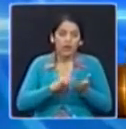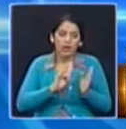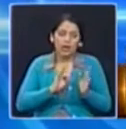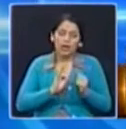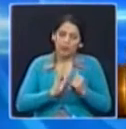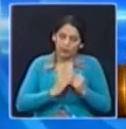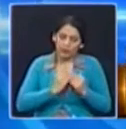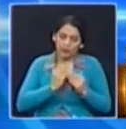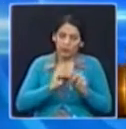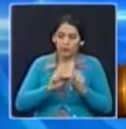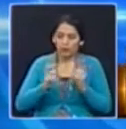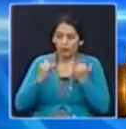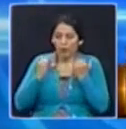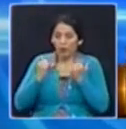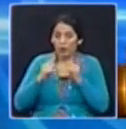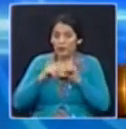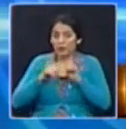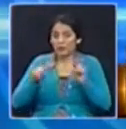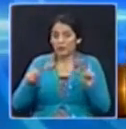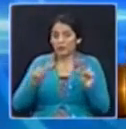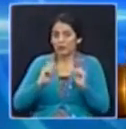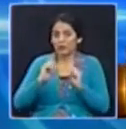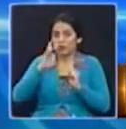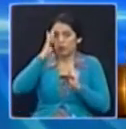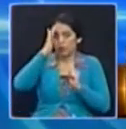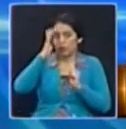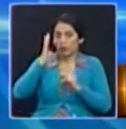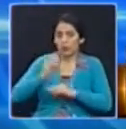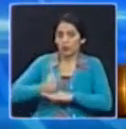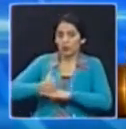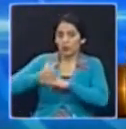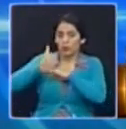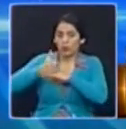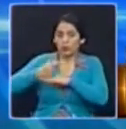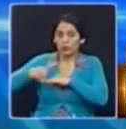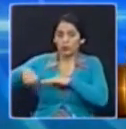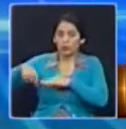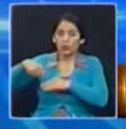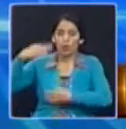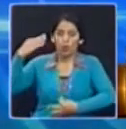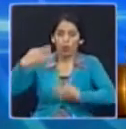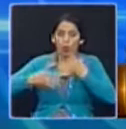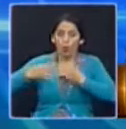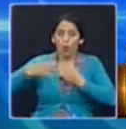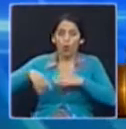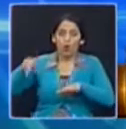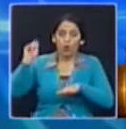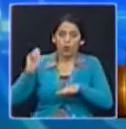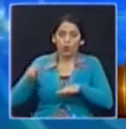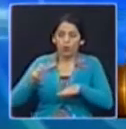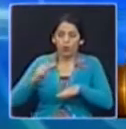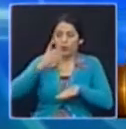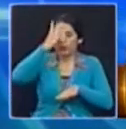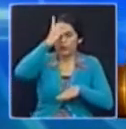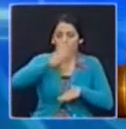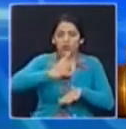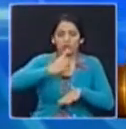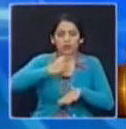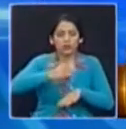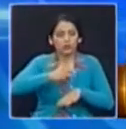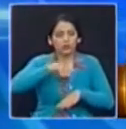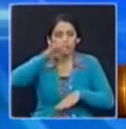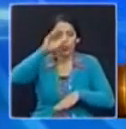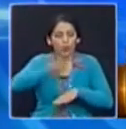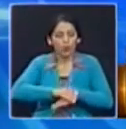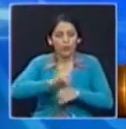causales penales que recién se configuraron el momento en que el juez hizo